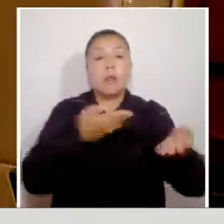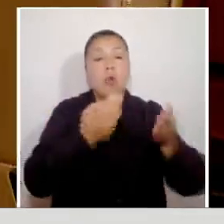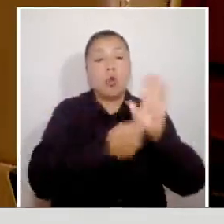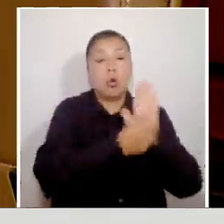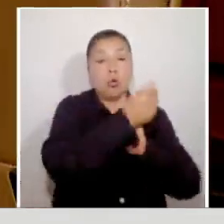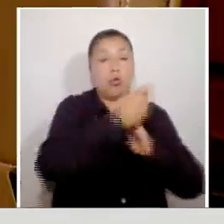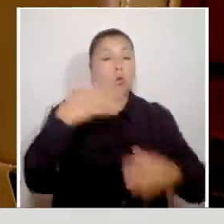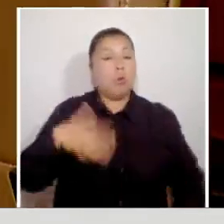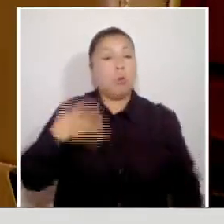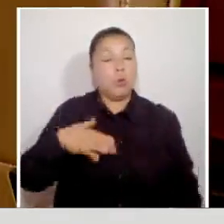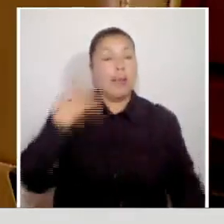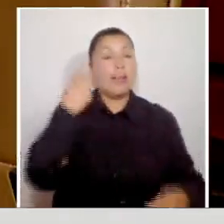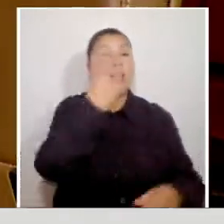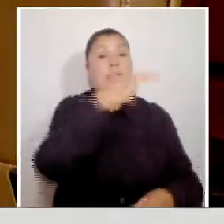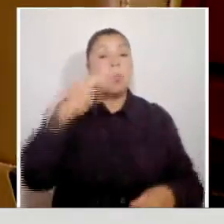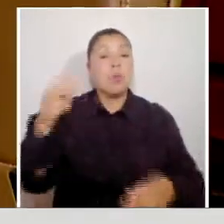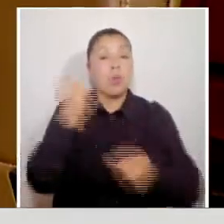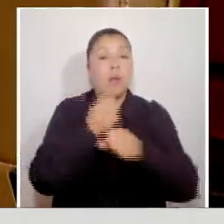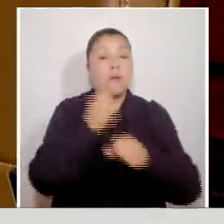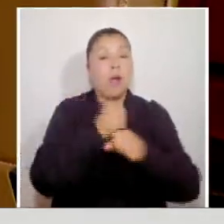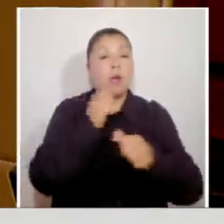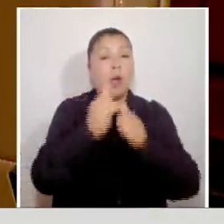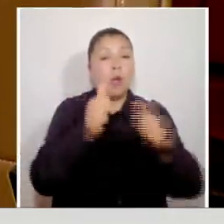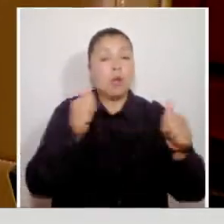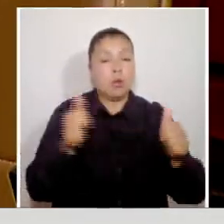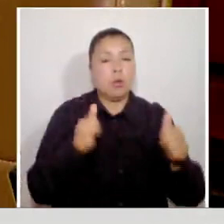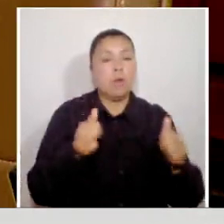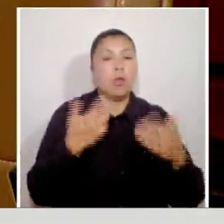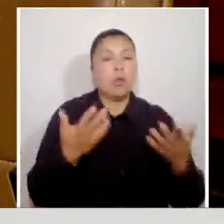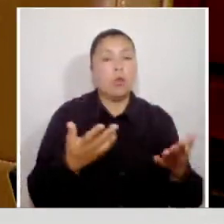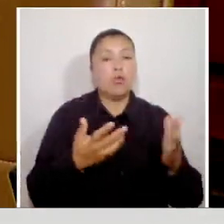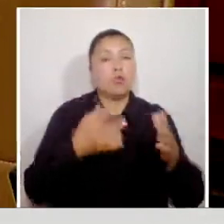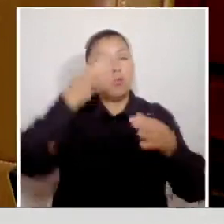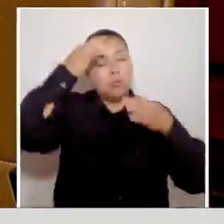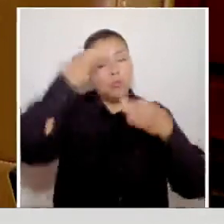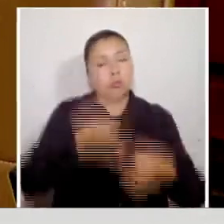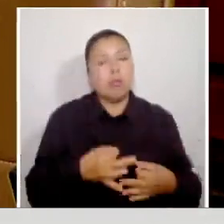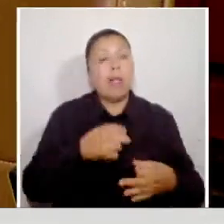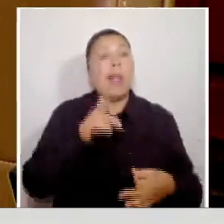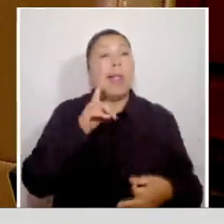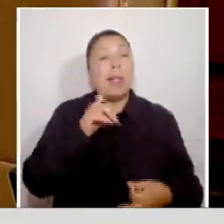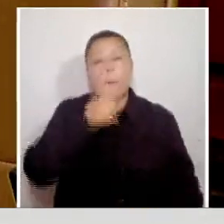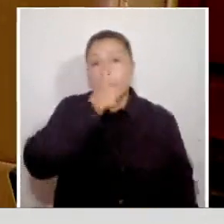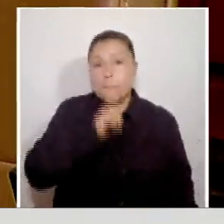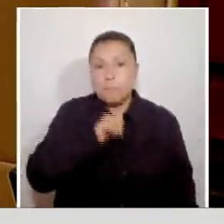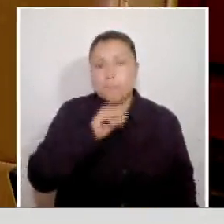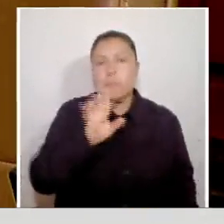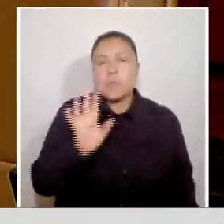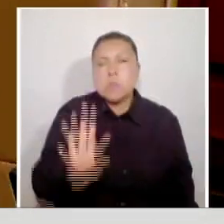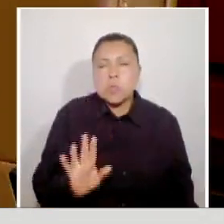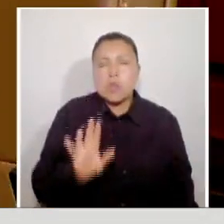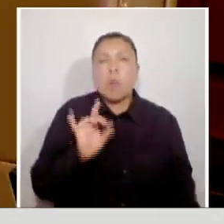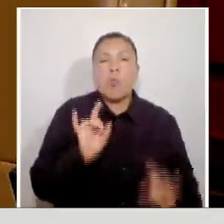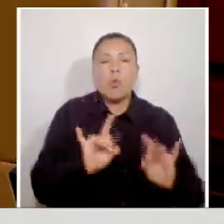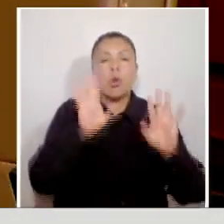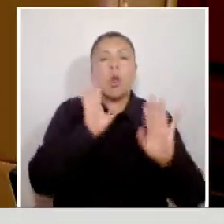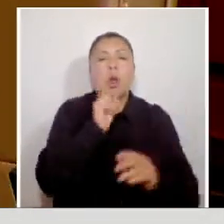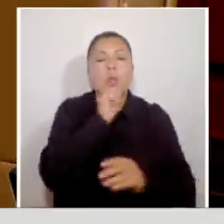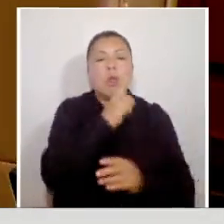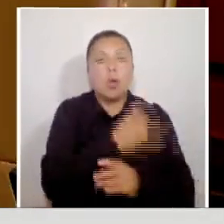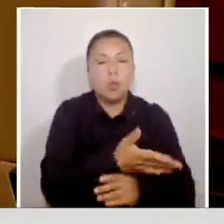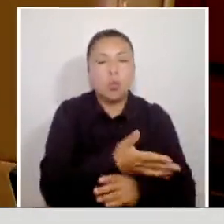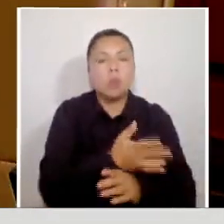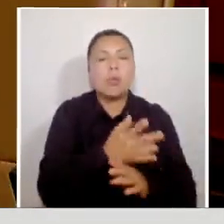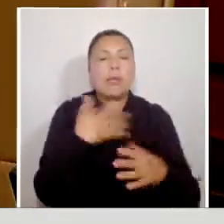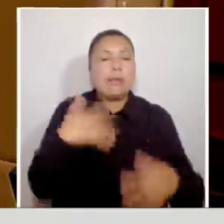labor Este es un acuerdo de resolución que también contempla el anonimato en Casos de denuncias que es una herramienta crucial que